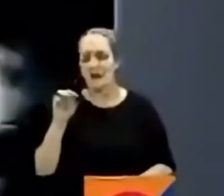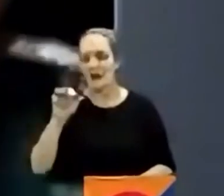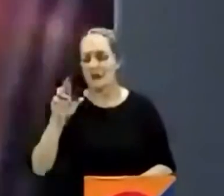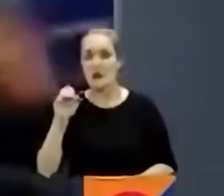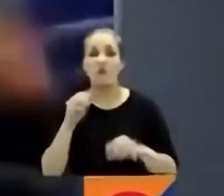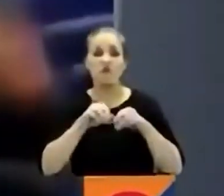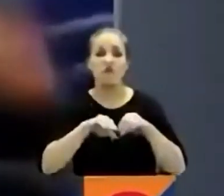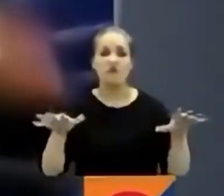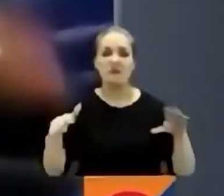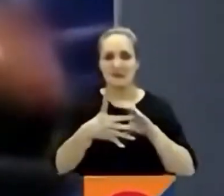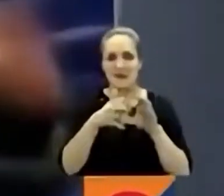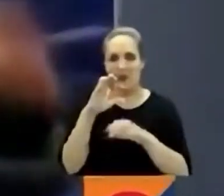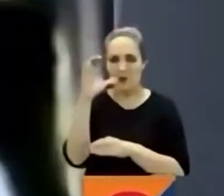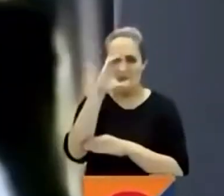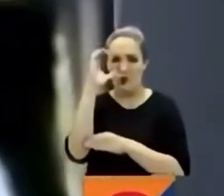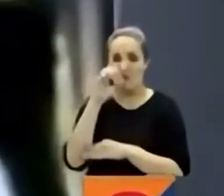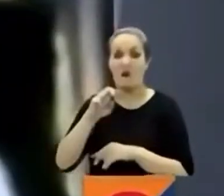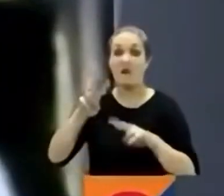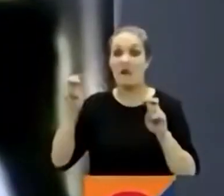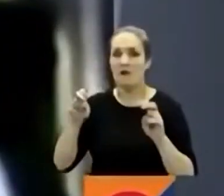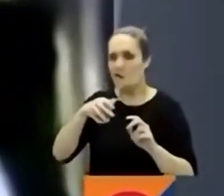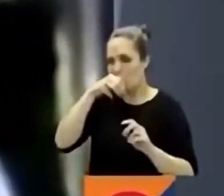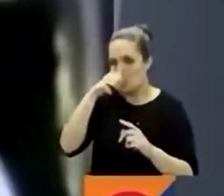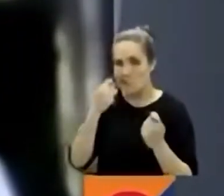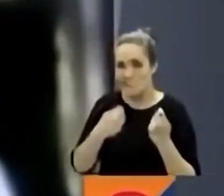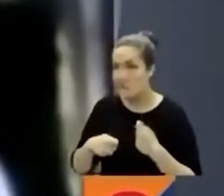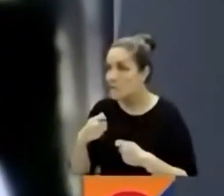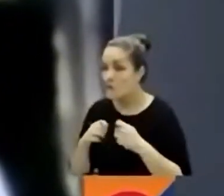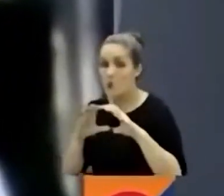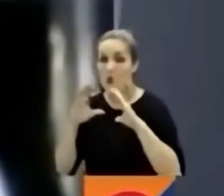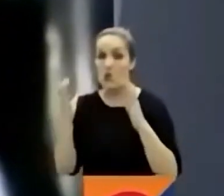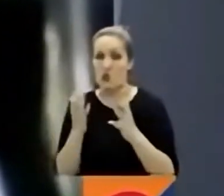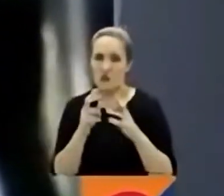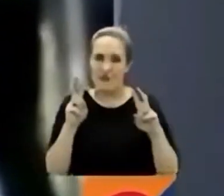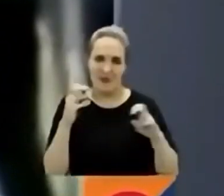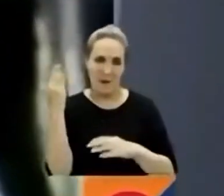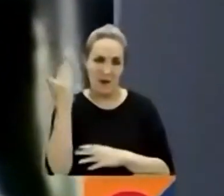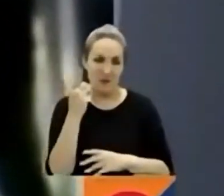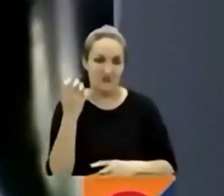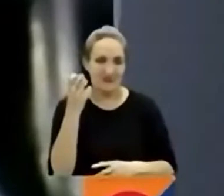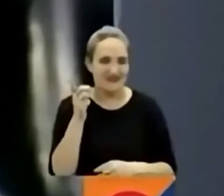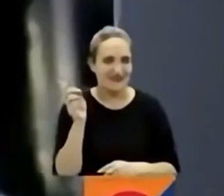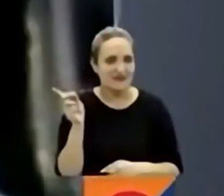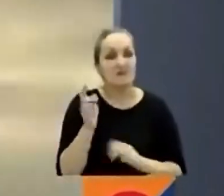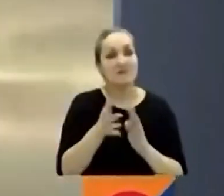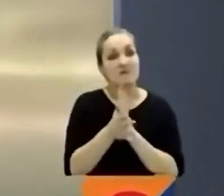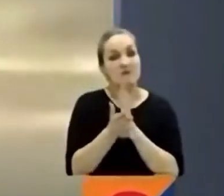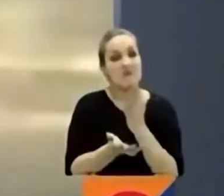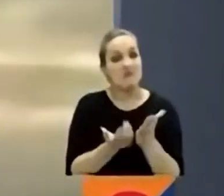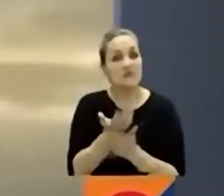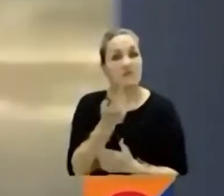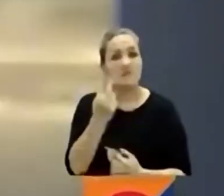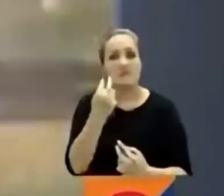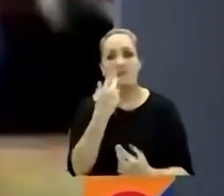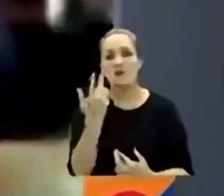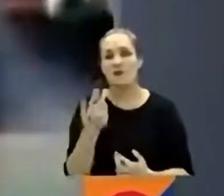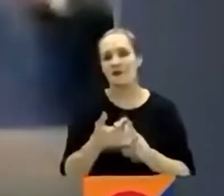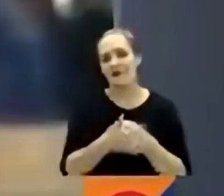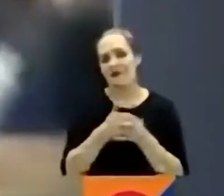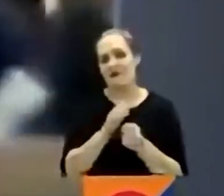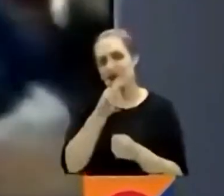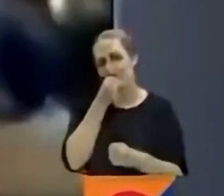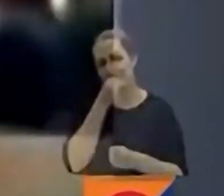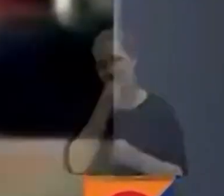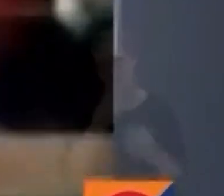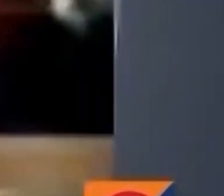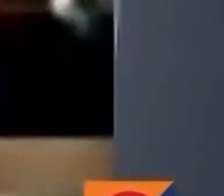que retrata la realidad del tráfico de cocaína en el mundo. Siga esta y más recomendaciones en RTVC Noticias.